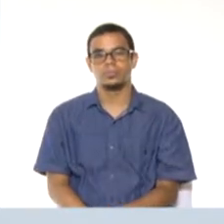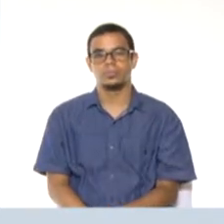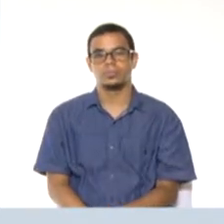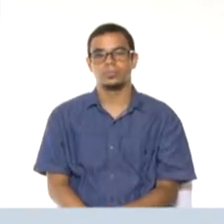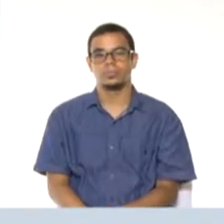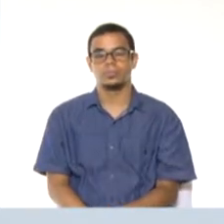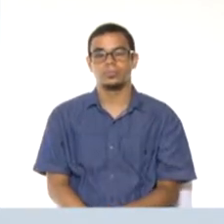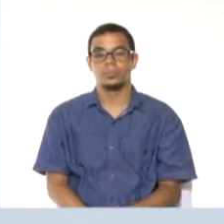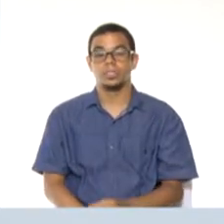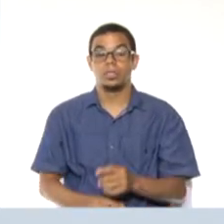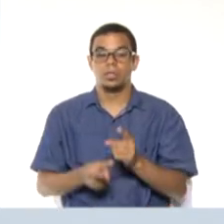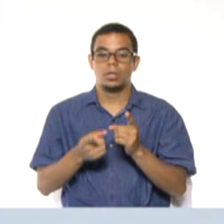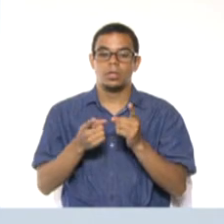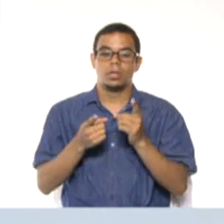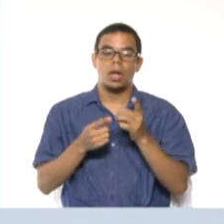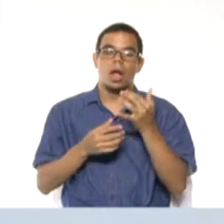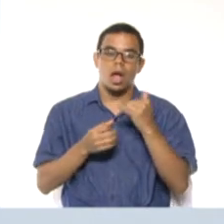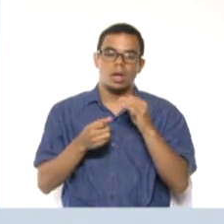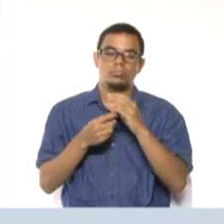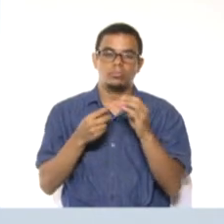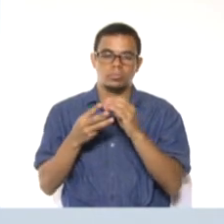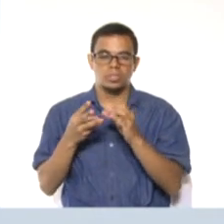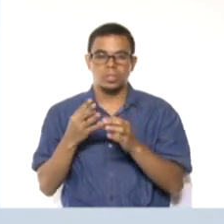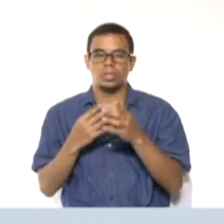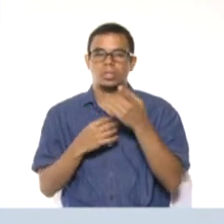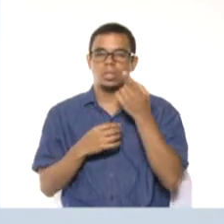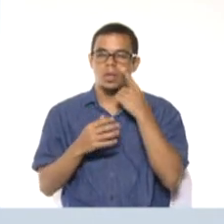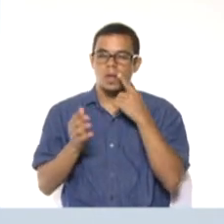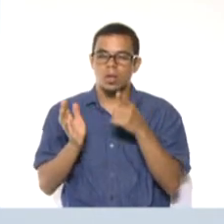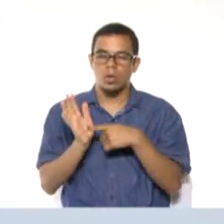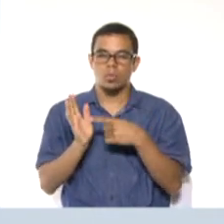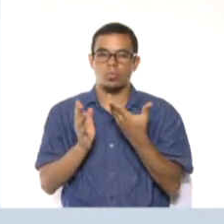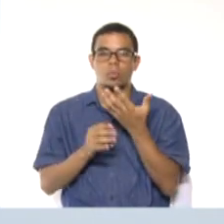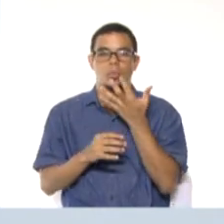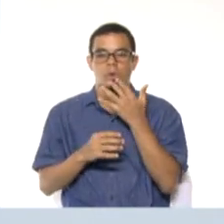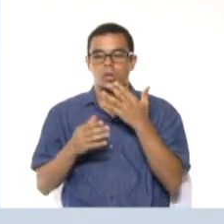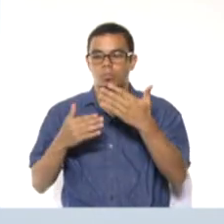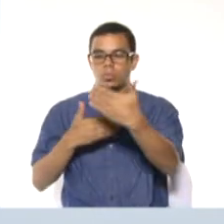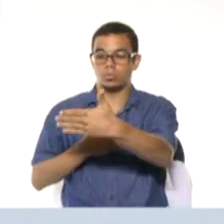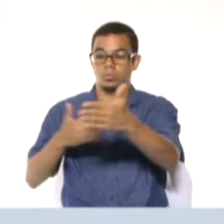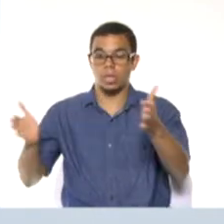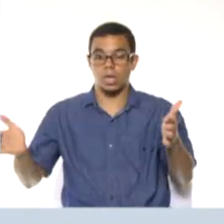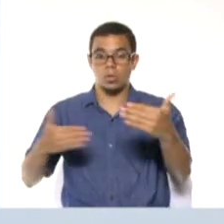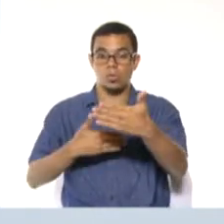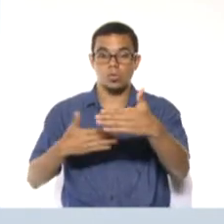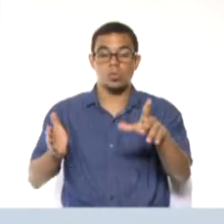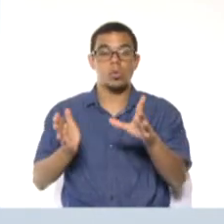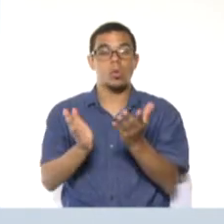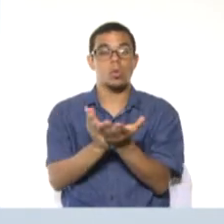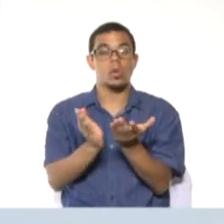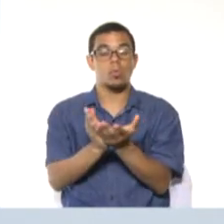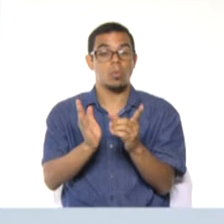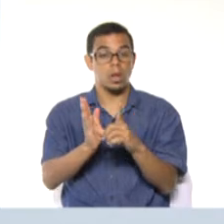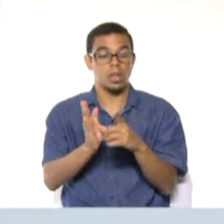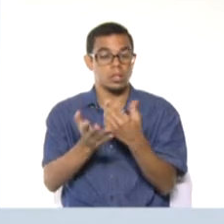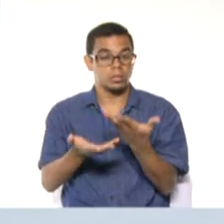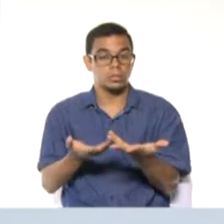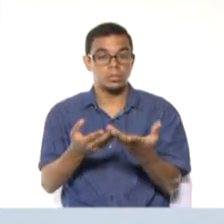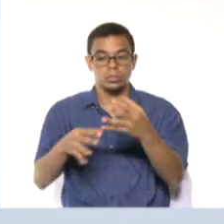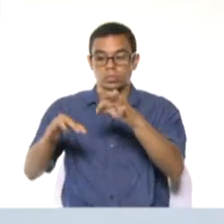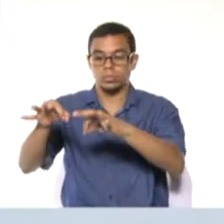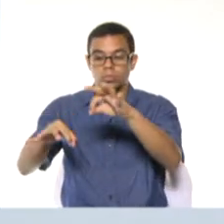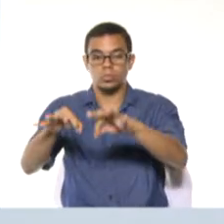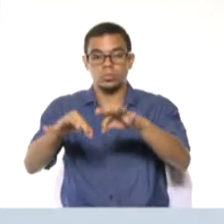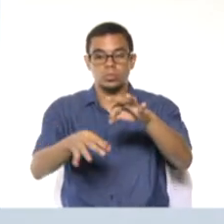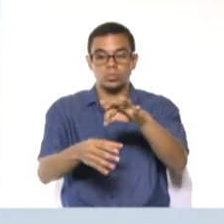ciertos elementos tenemos que considerar dentro de nuestros talleres, como es el conuco escolar. A veces lo vemos nada más o lo limitamos nada